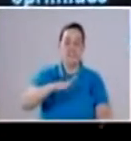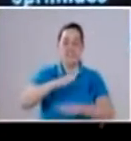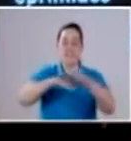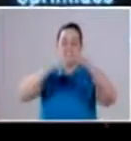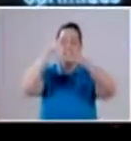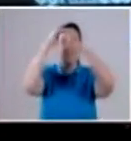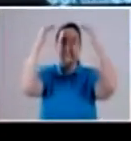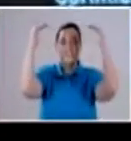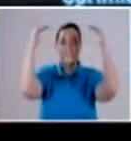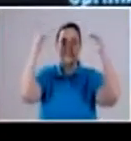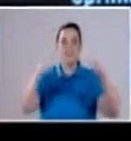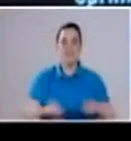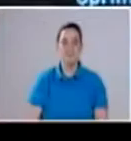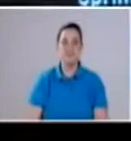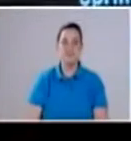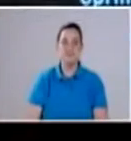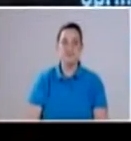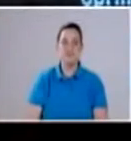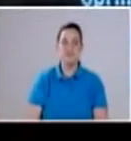cielo.